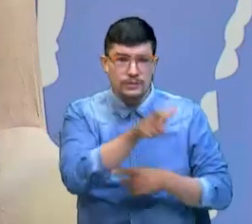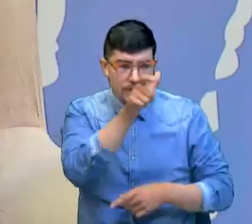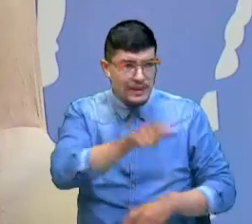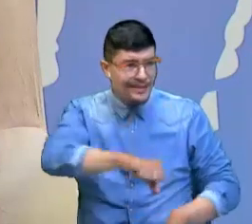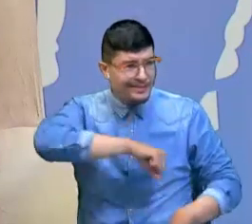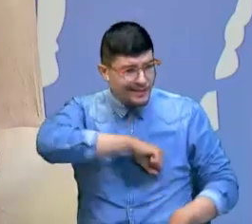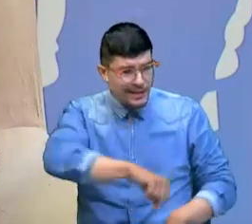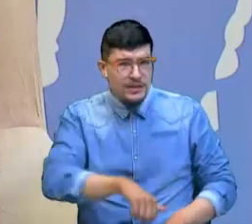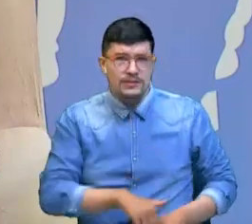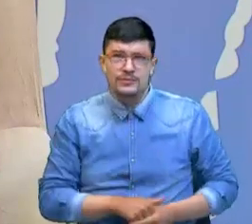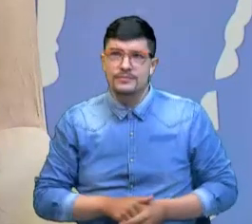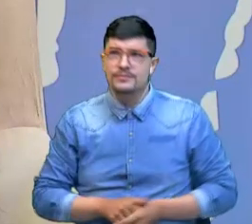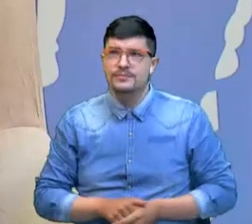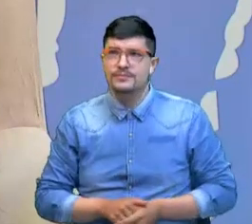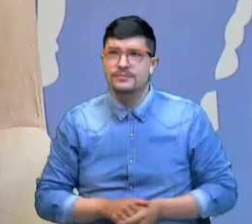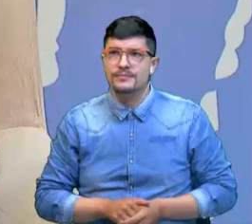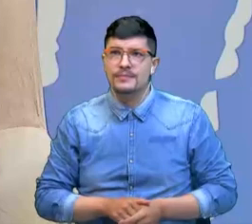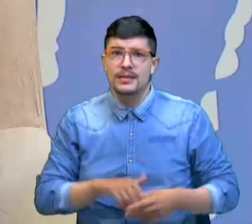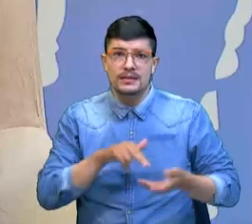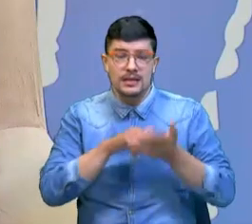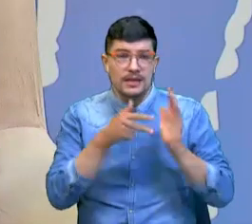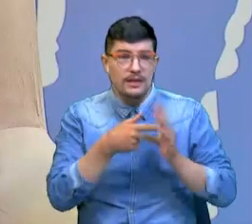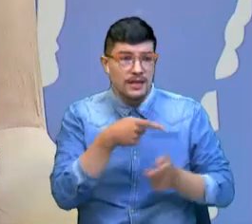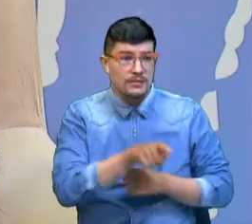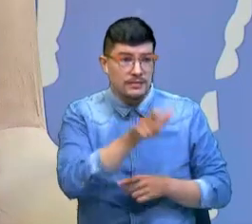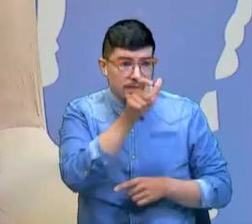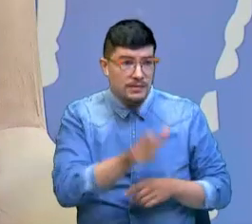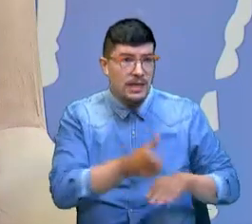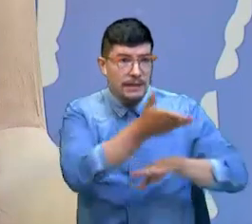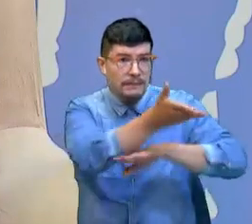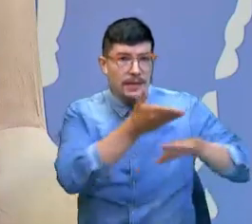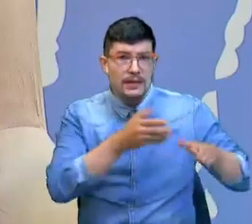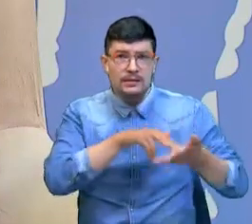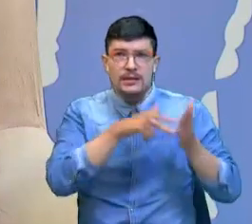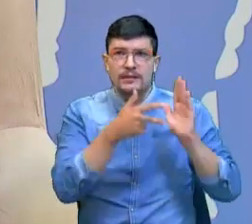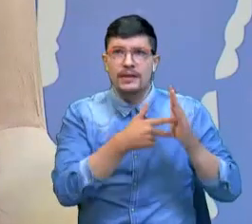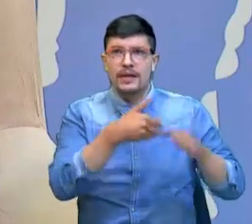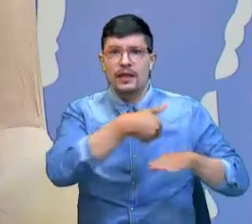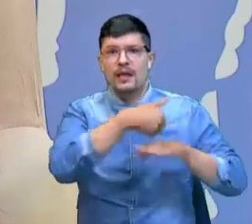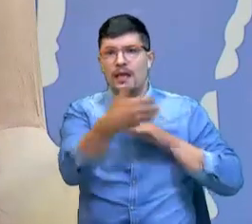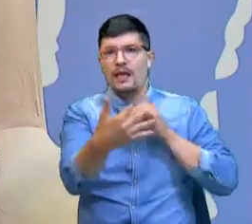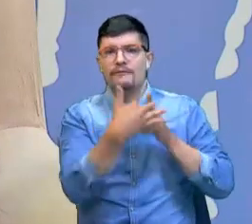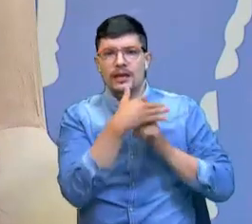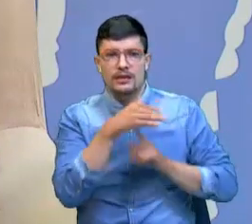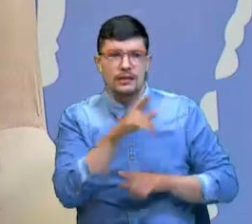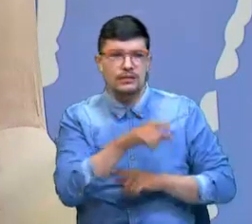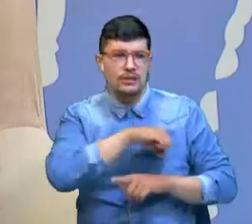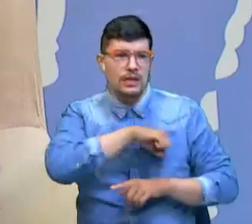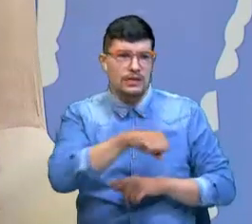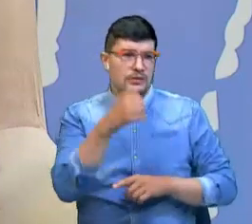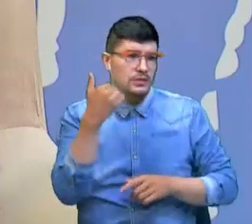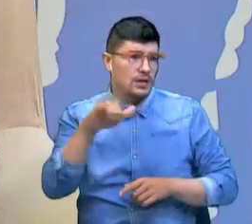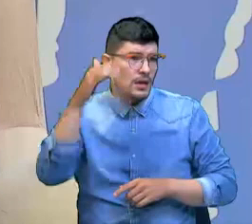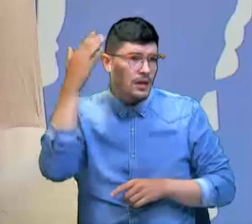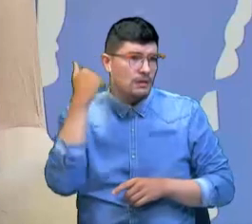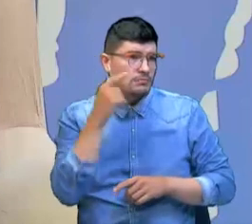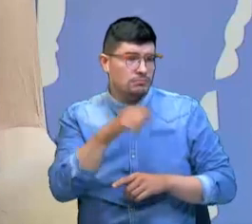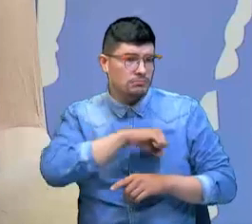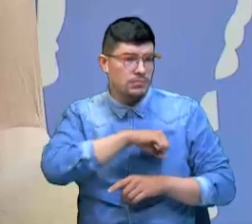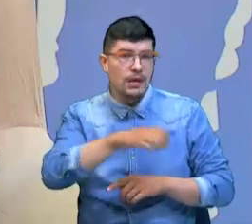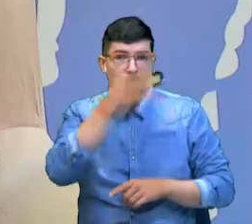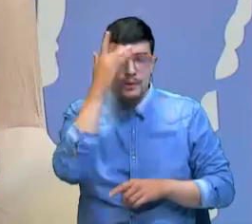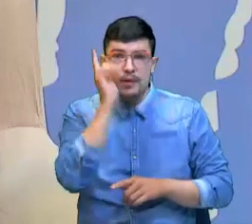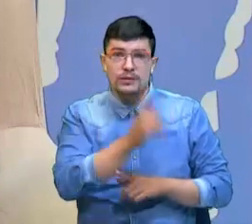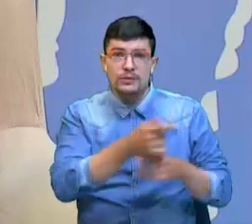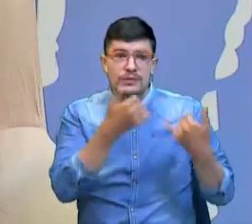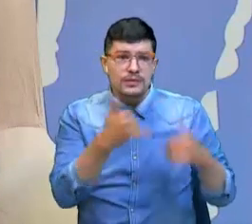derecho. Y el hecho de que vaya a reclamar no significa que le vayan a afectar su derecho adquirido. Ajá. Porque esto ya es un